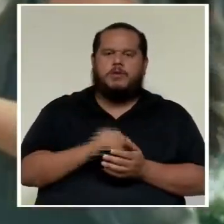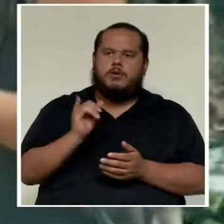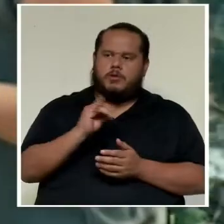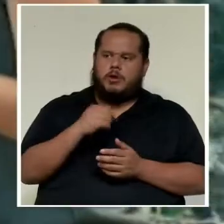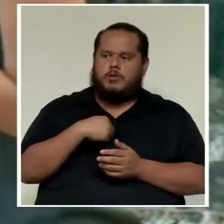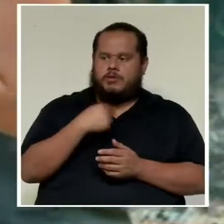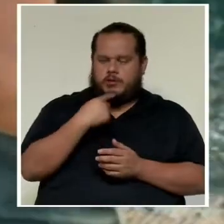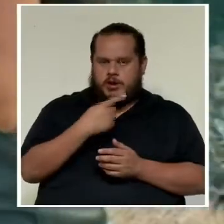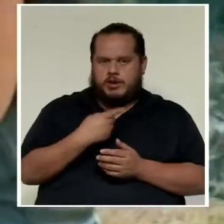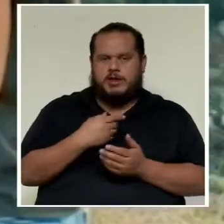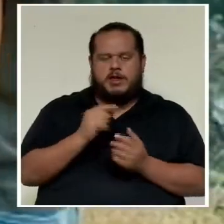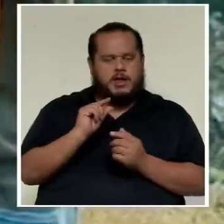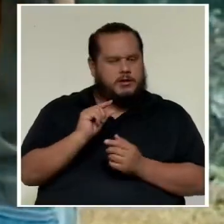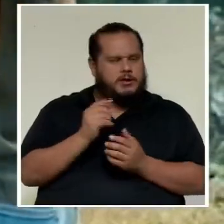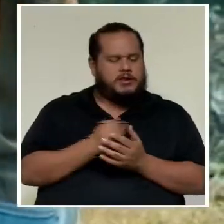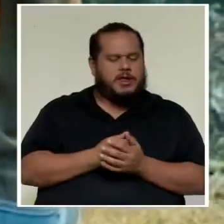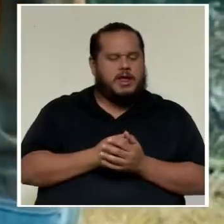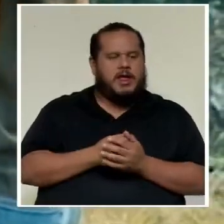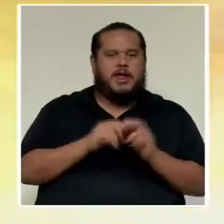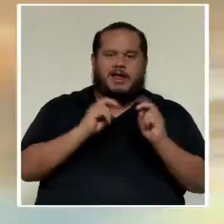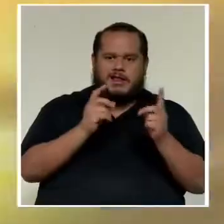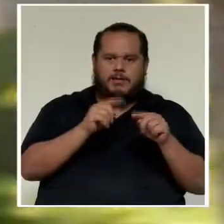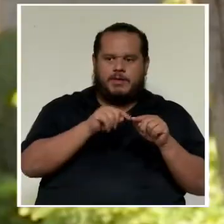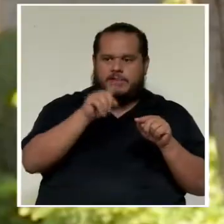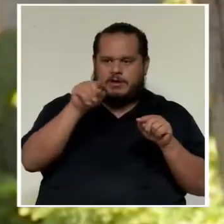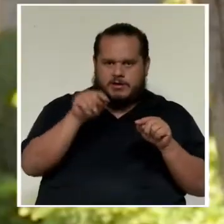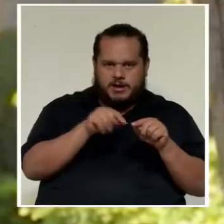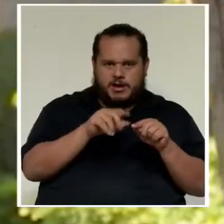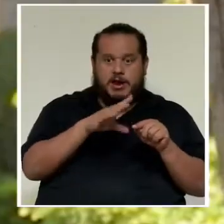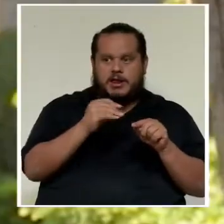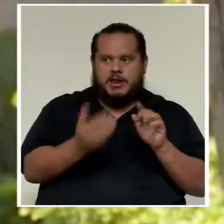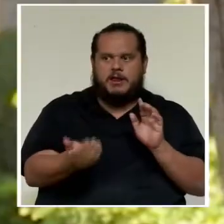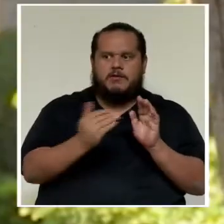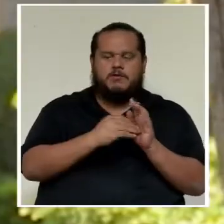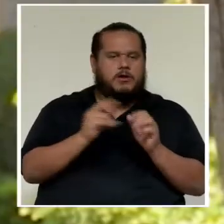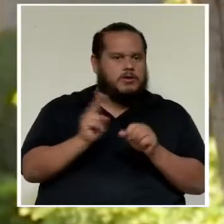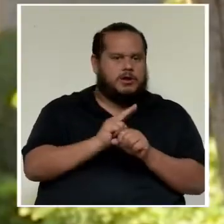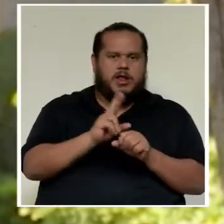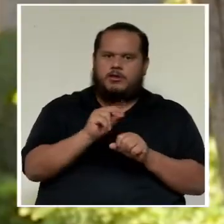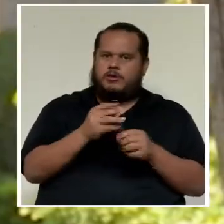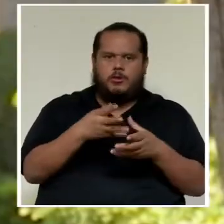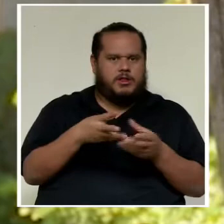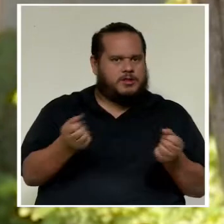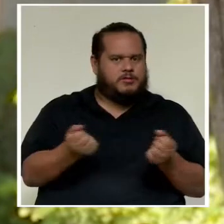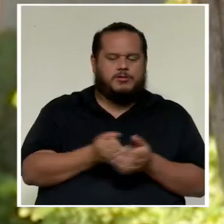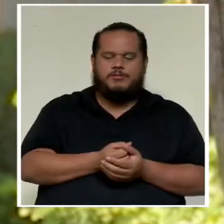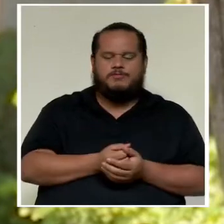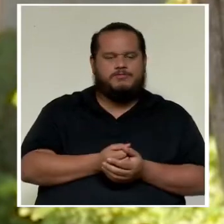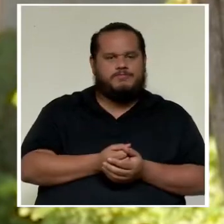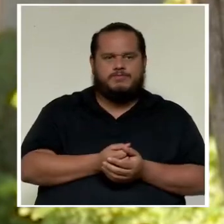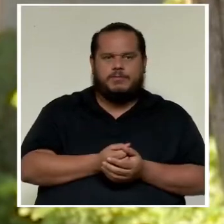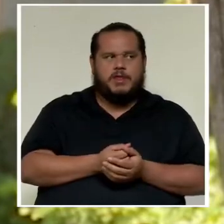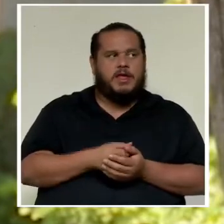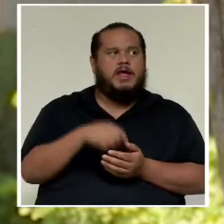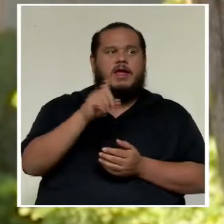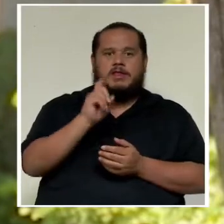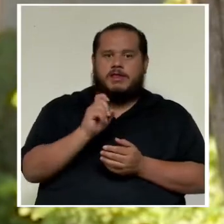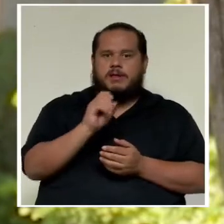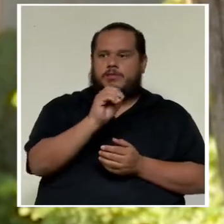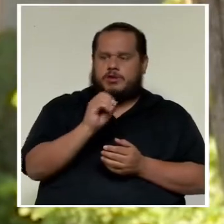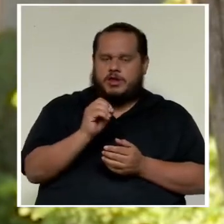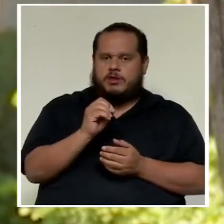ahorita, digamos, el tema de reciclar y reutilizar no es la solución 100%